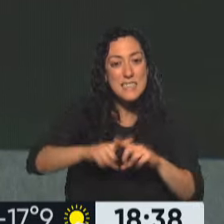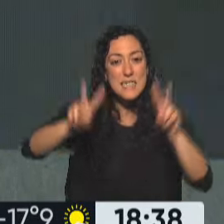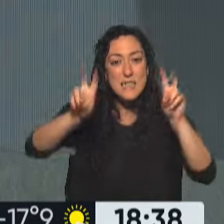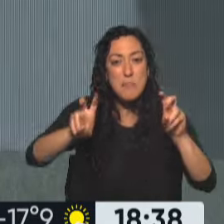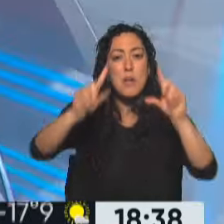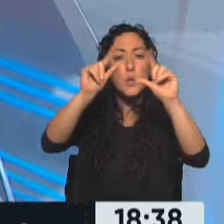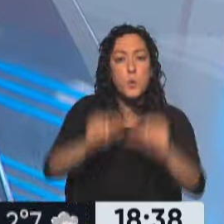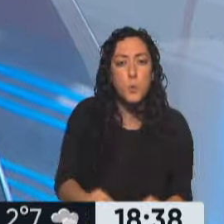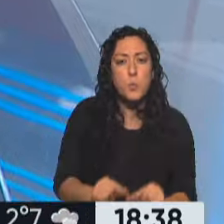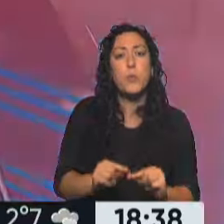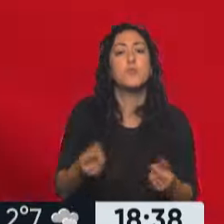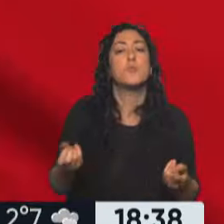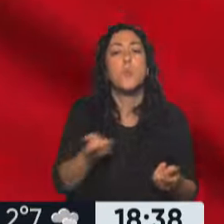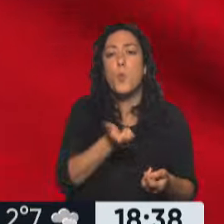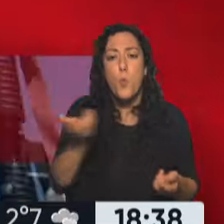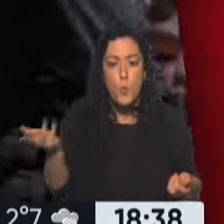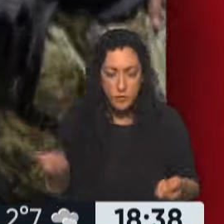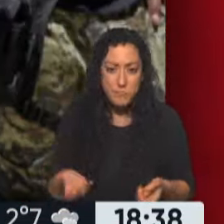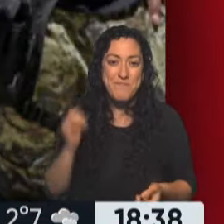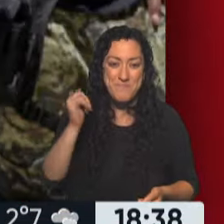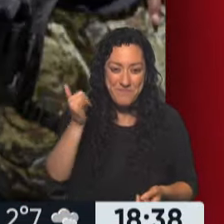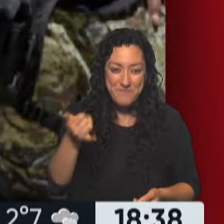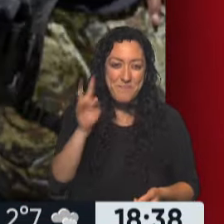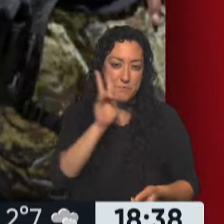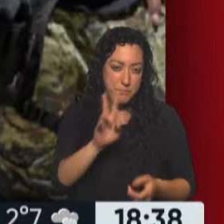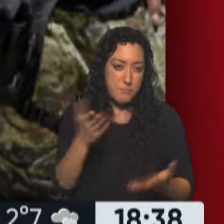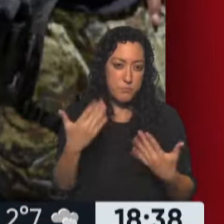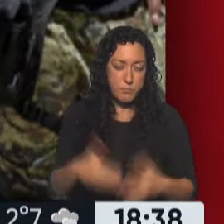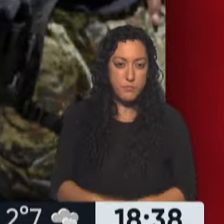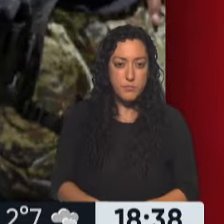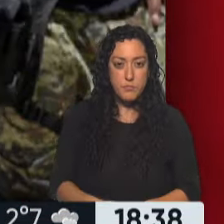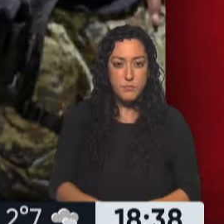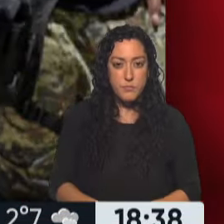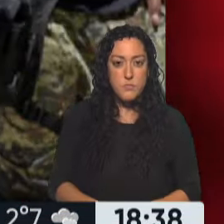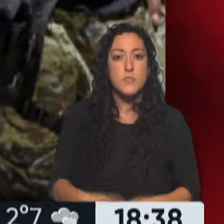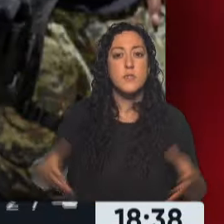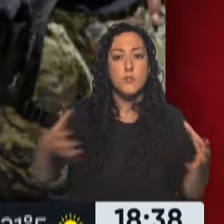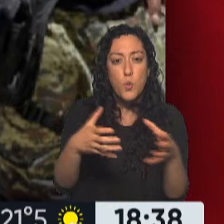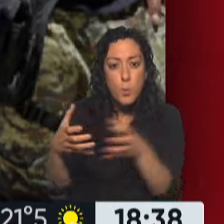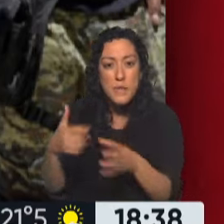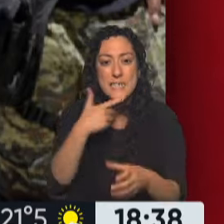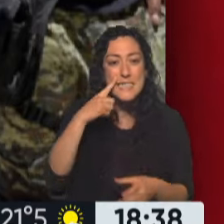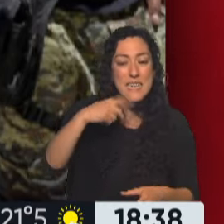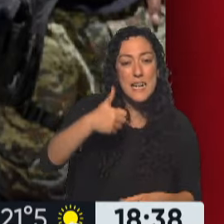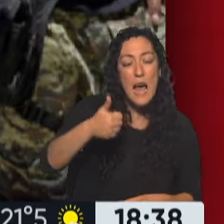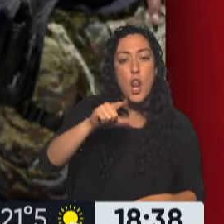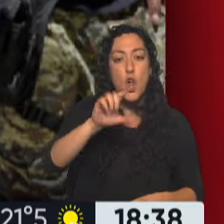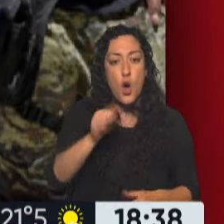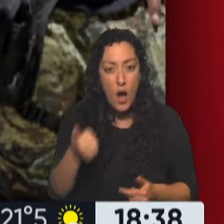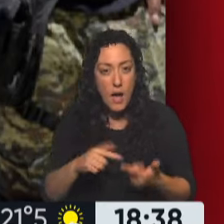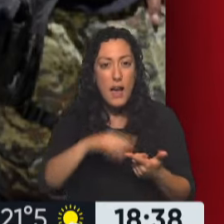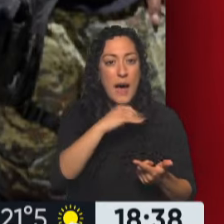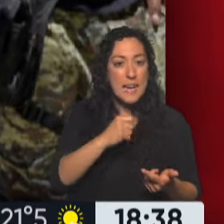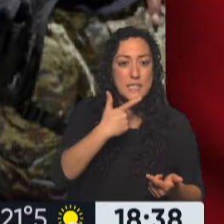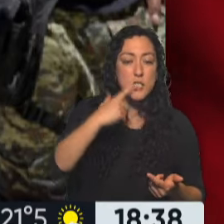México. Exactamente, Pablo. Aquí vemos estos números. Principales cárteles son Cartel de Sinaloa, el Cartel de